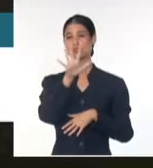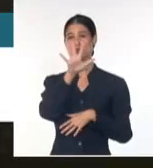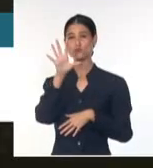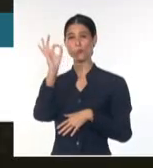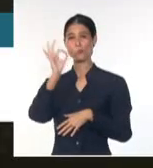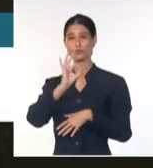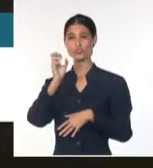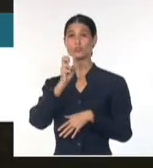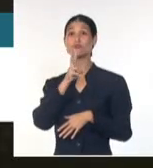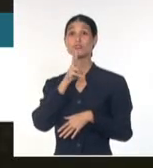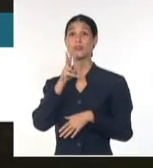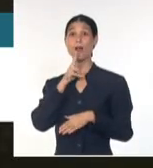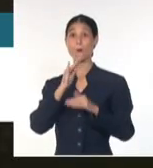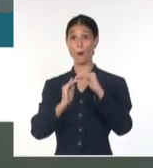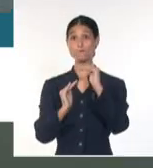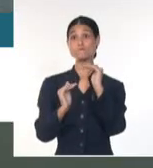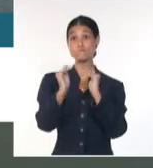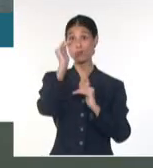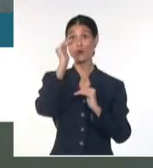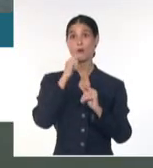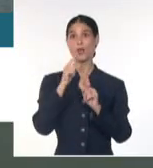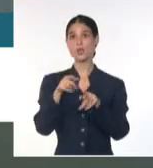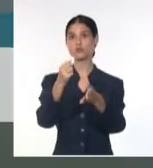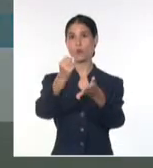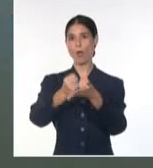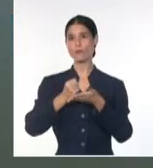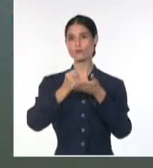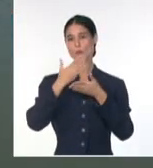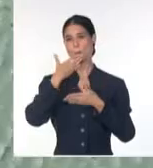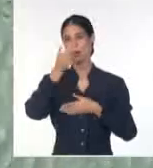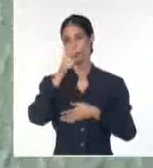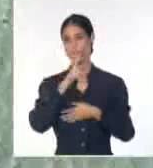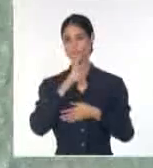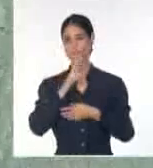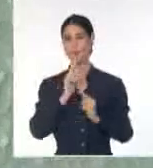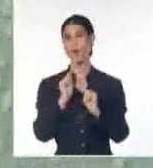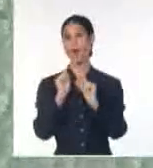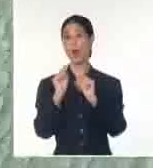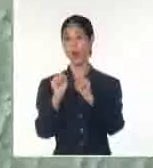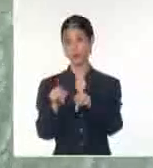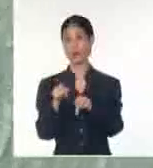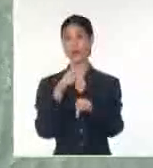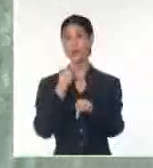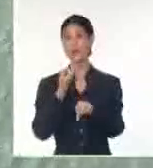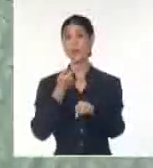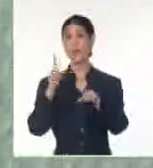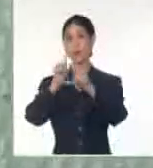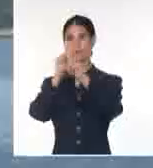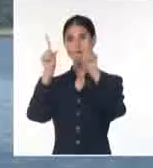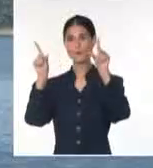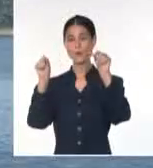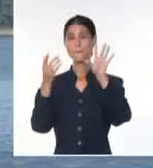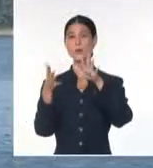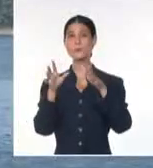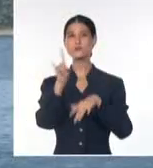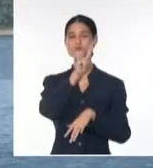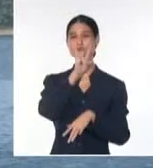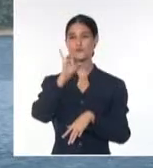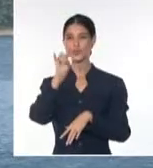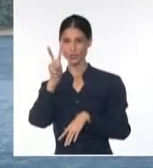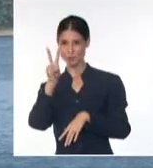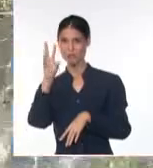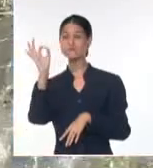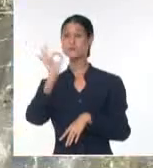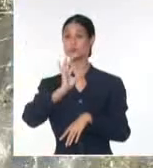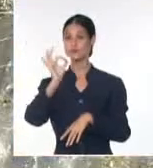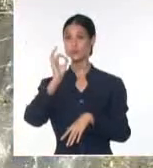55% de la capacidad de llenado en sus embalses, volúmenes que representan el 92%